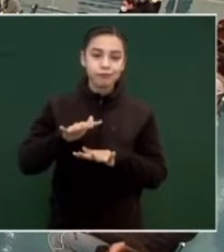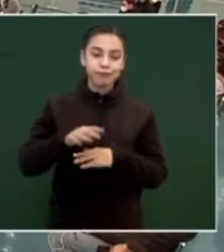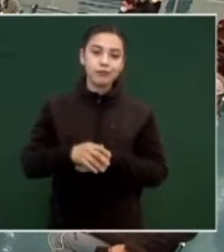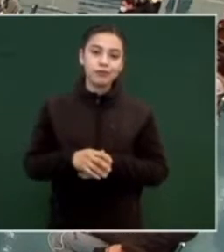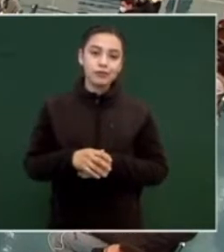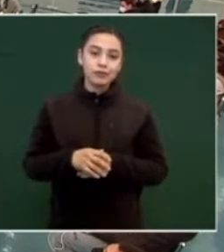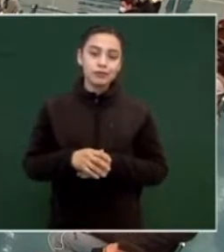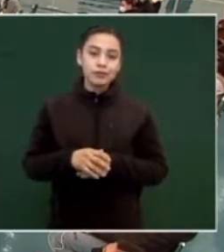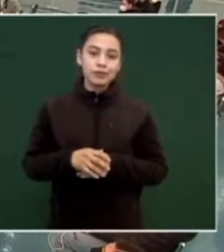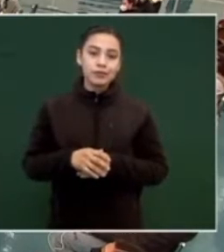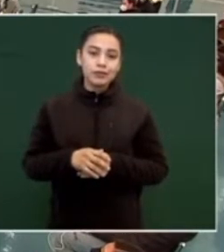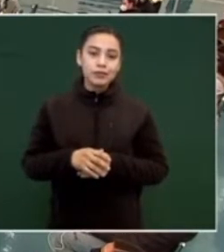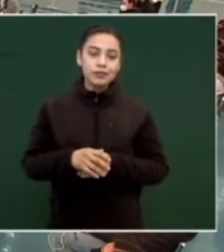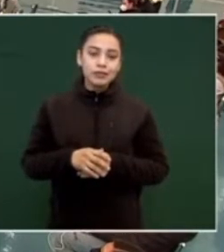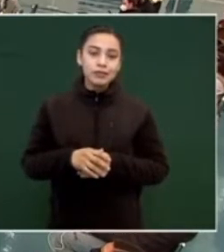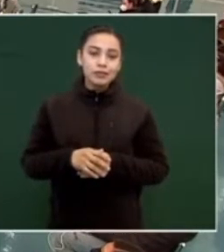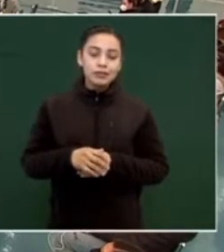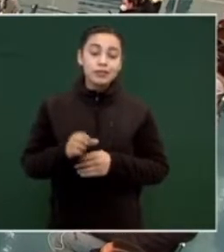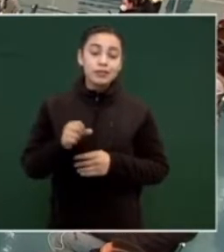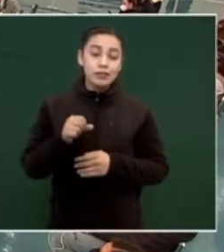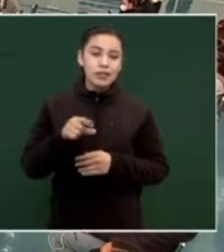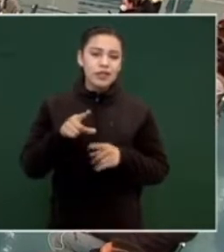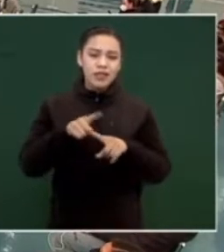tenía unos poemas